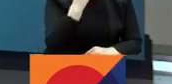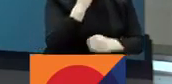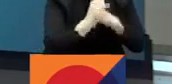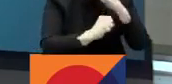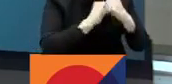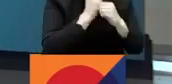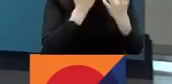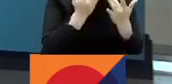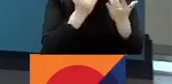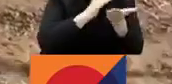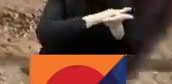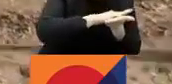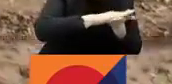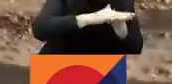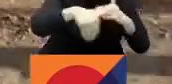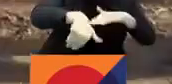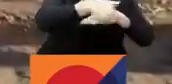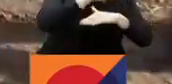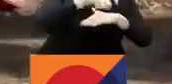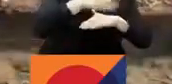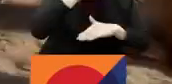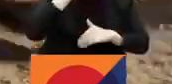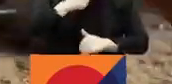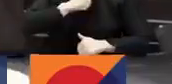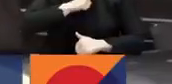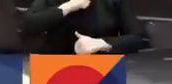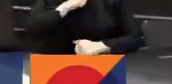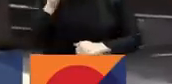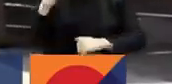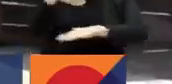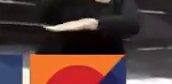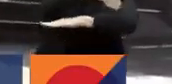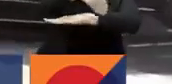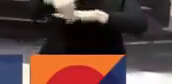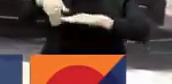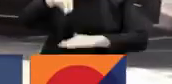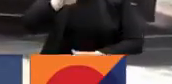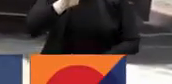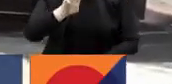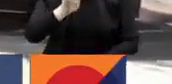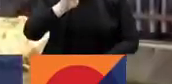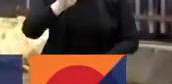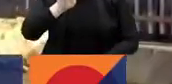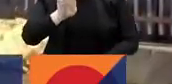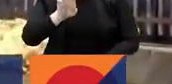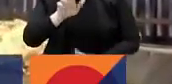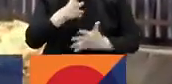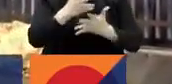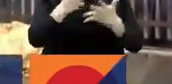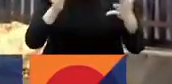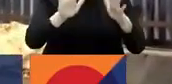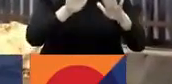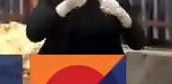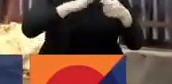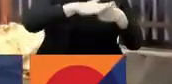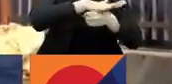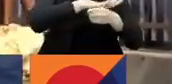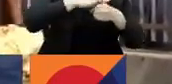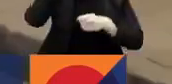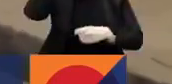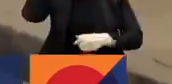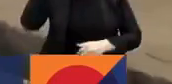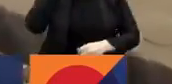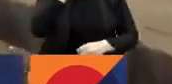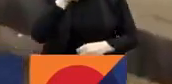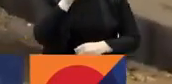calle. Esta es la calle 39 del sector Las Américas en el barrio Olaya, que la comunidad decidió pavimentar por